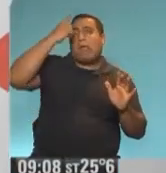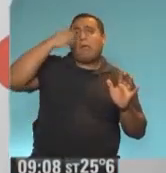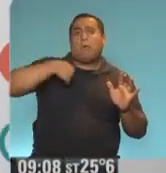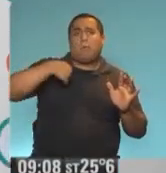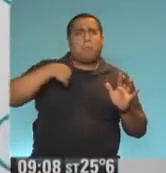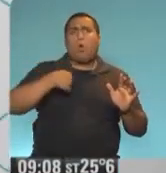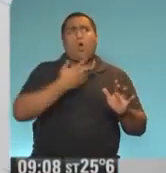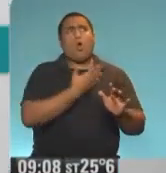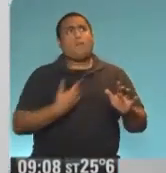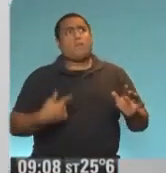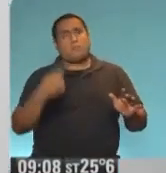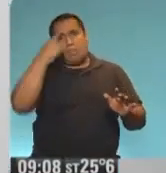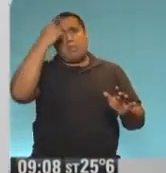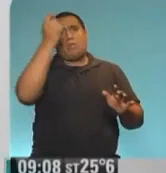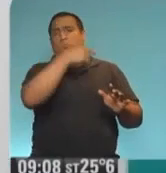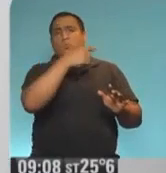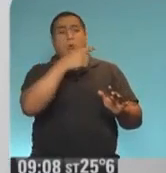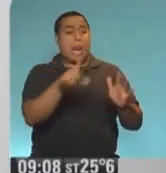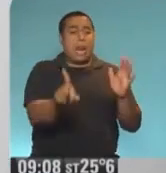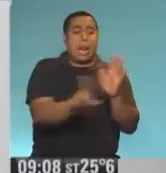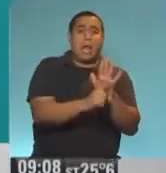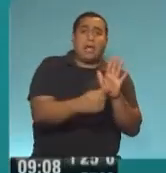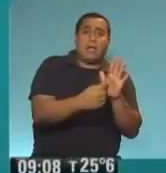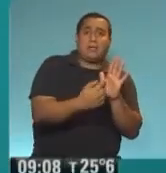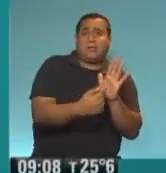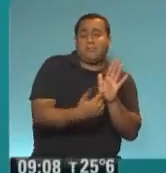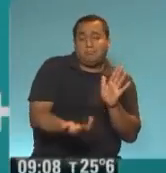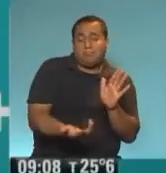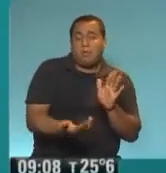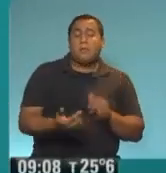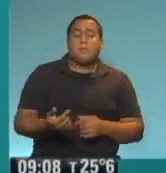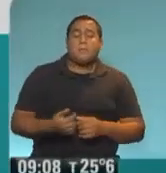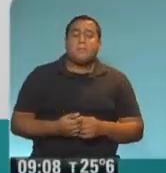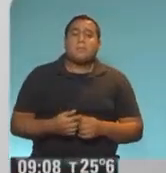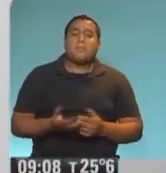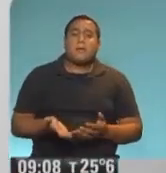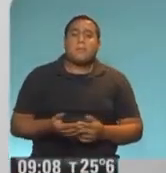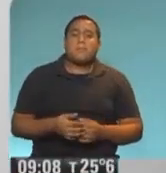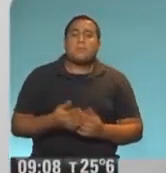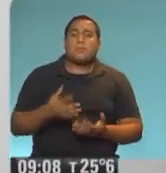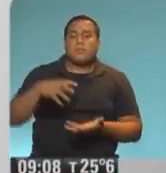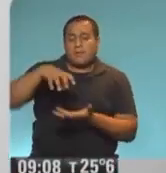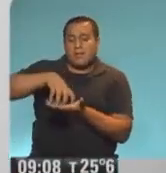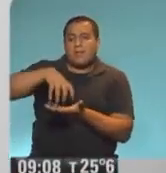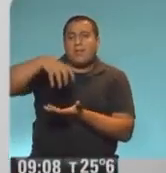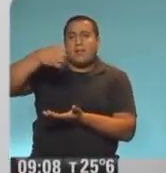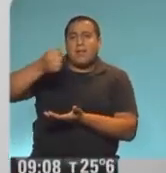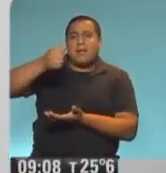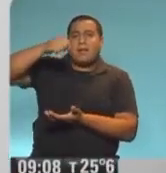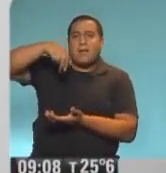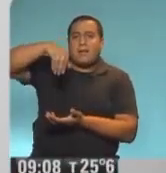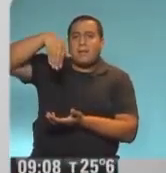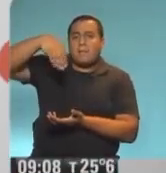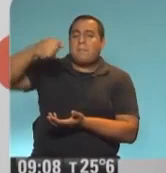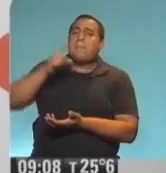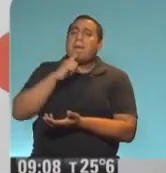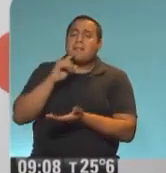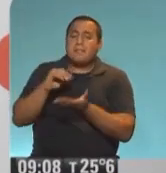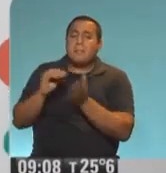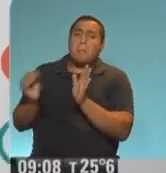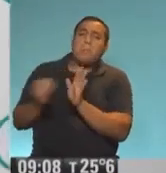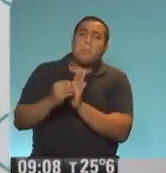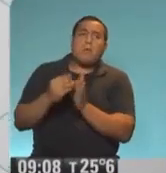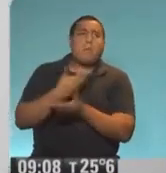ley dice que hay que hacerlo así. Entonces, bueno, pero por eso le digo, sí, otra cosa que leí hoy, que el ANMAT no publicó los resultados de tal, bueno, no publica